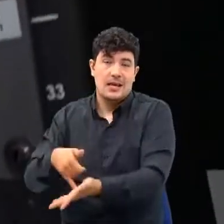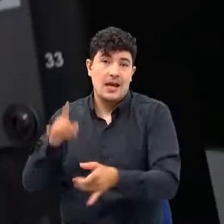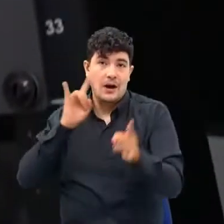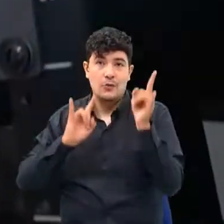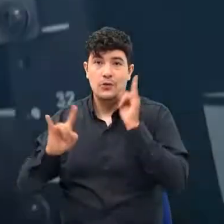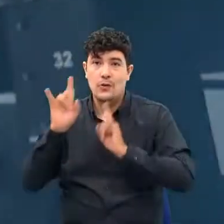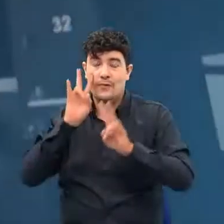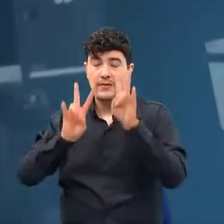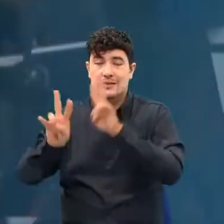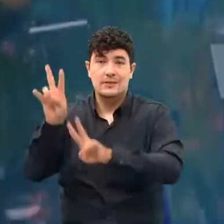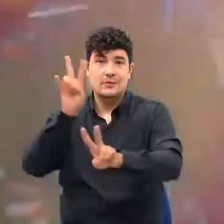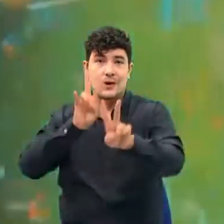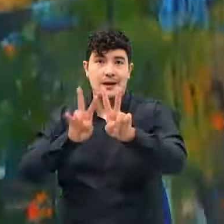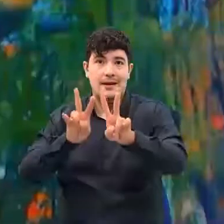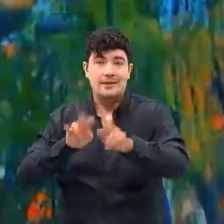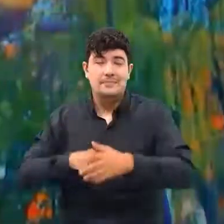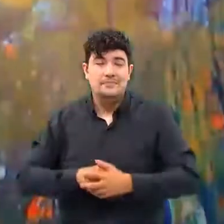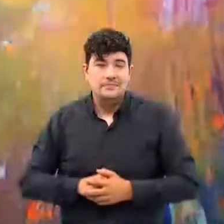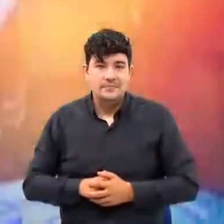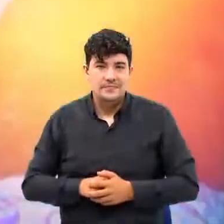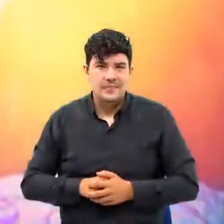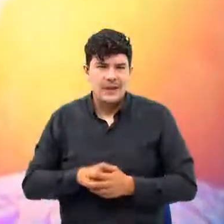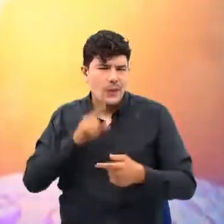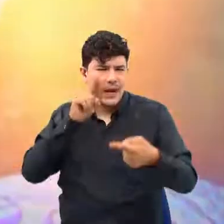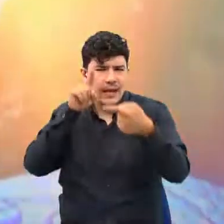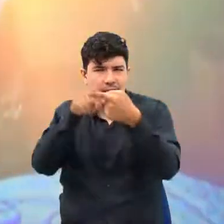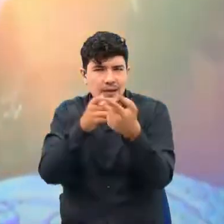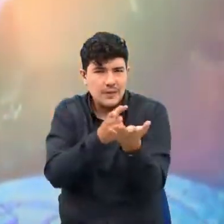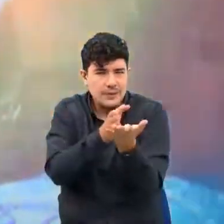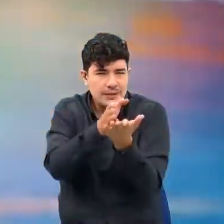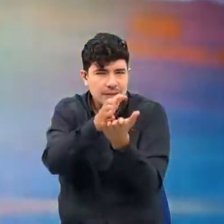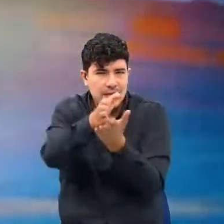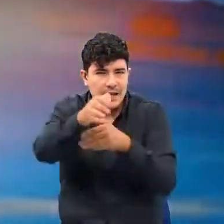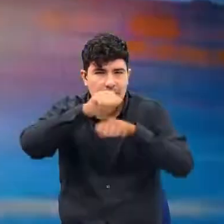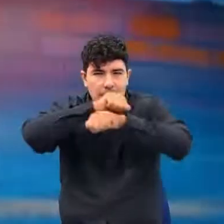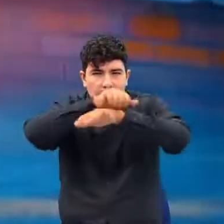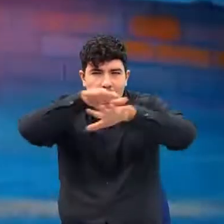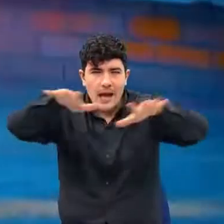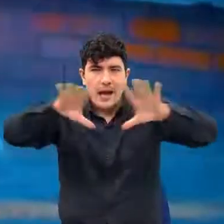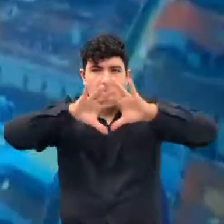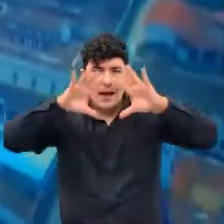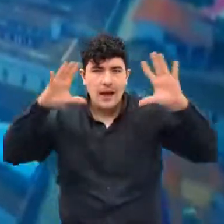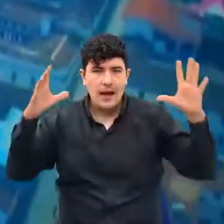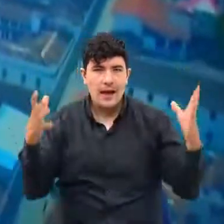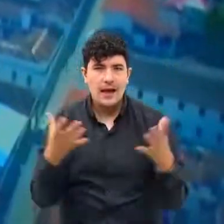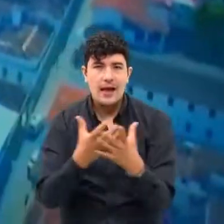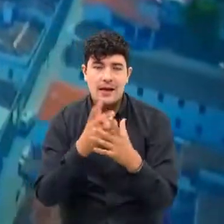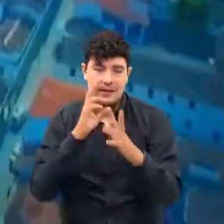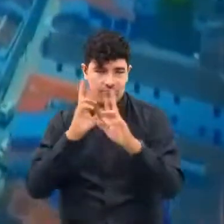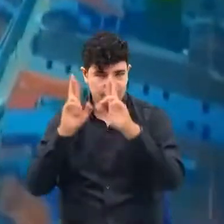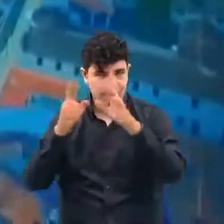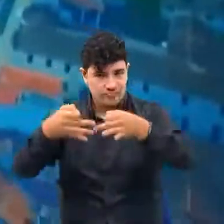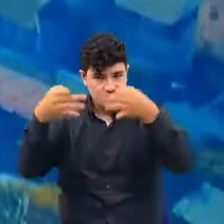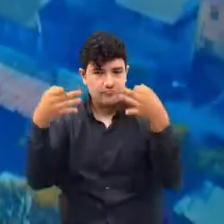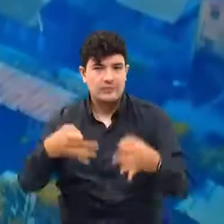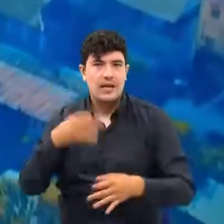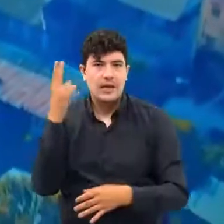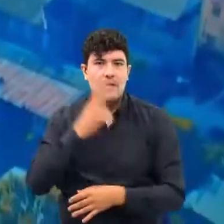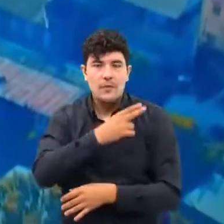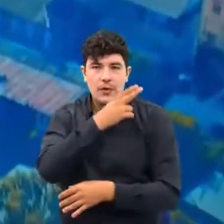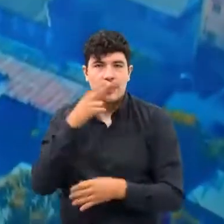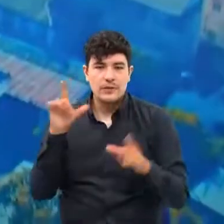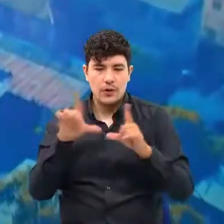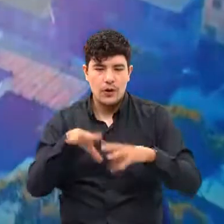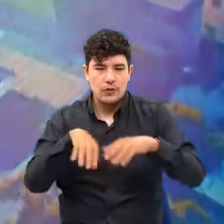audiovisual. Seguimos con el objetivo de traspasar fronteras y ratificar el compromiso de generar contenido